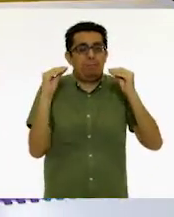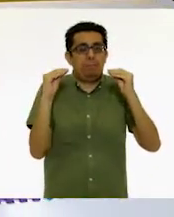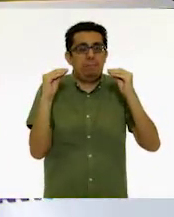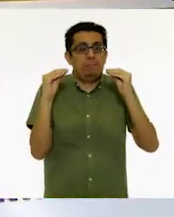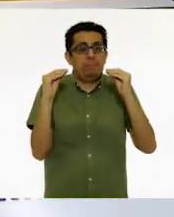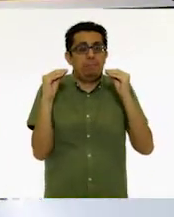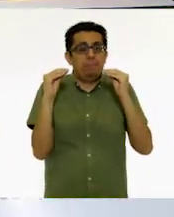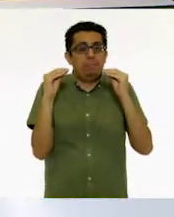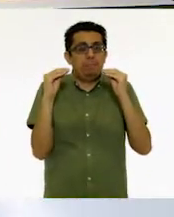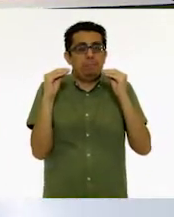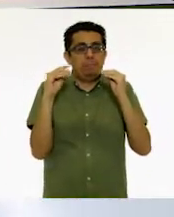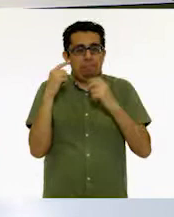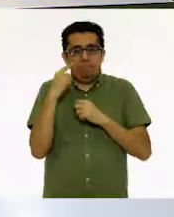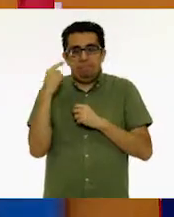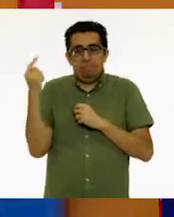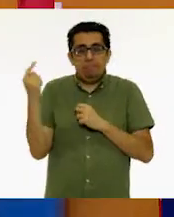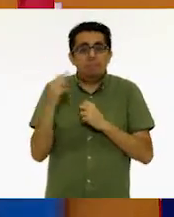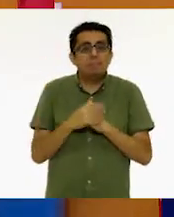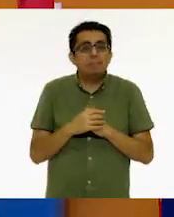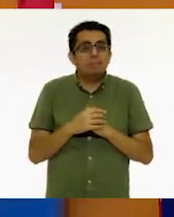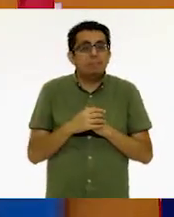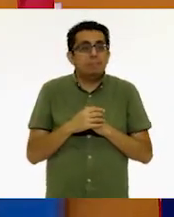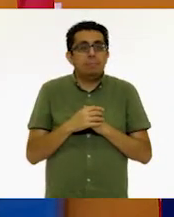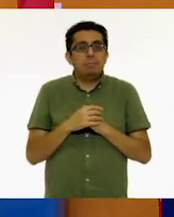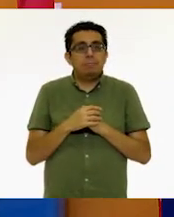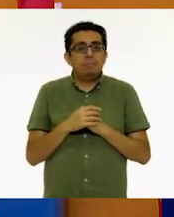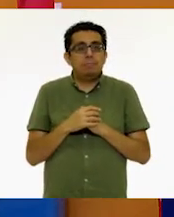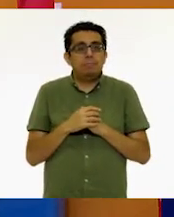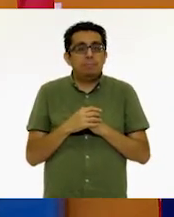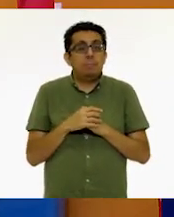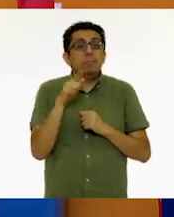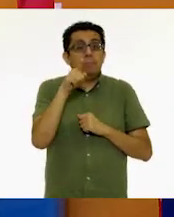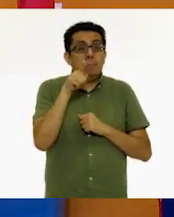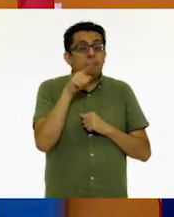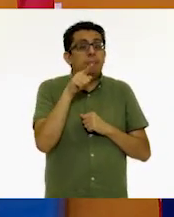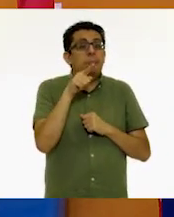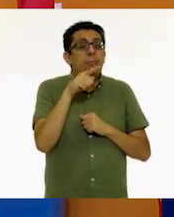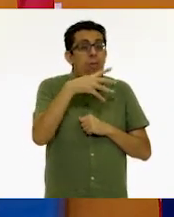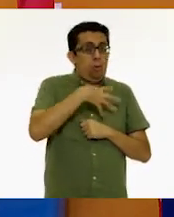están. Entonces, vas a hacerlo después de mí, ¿ok?